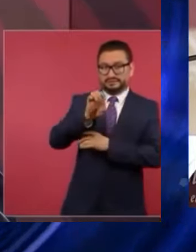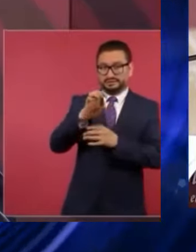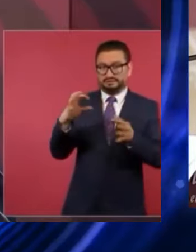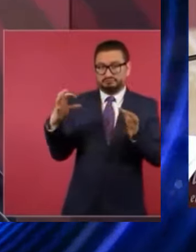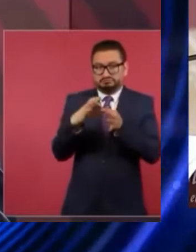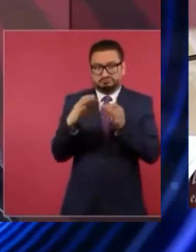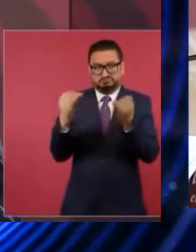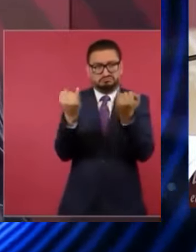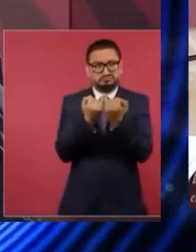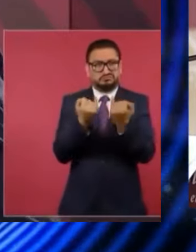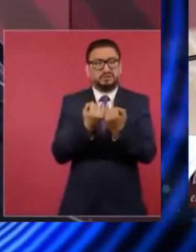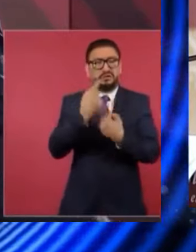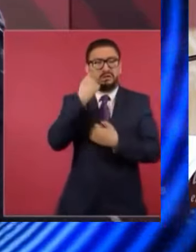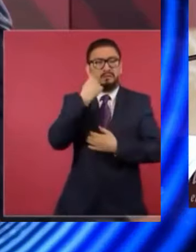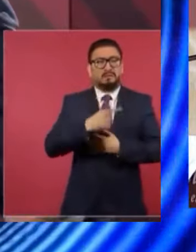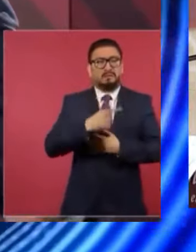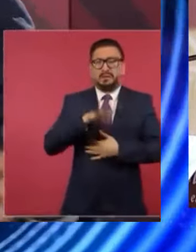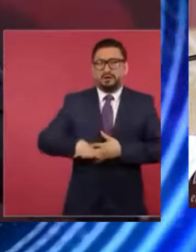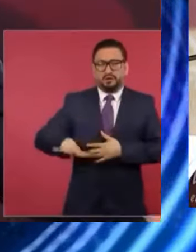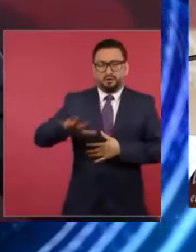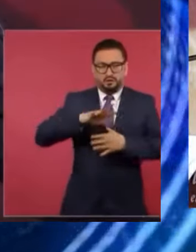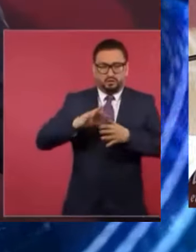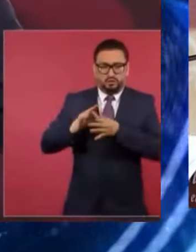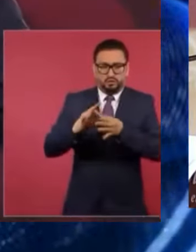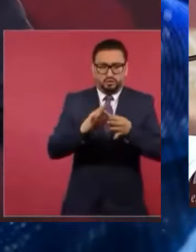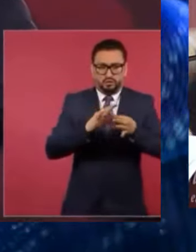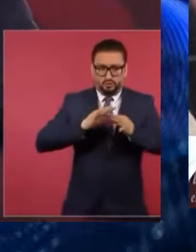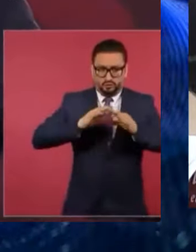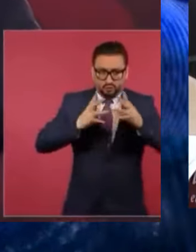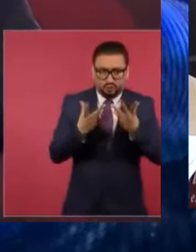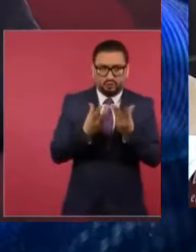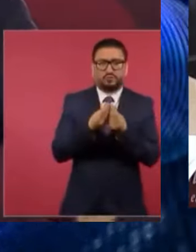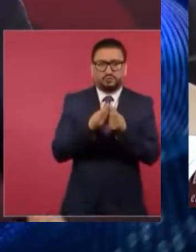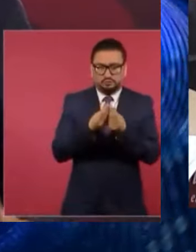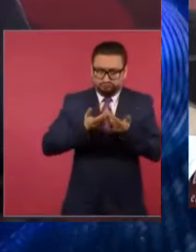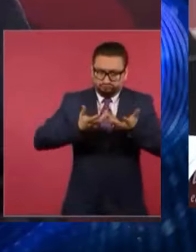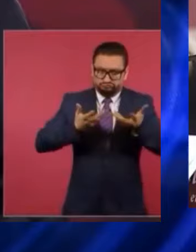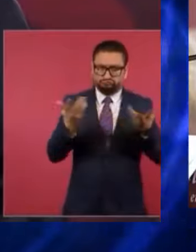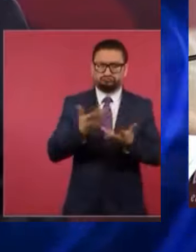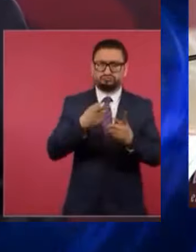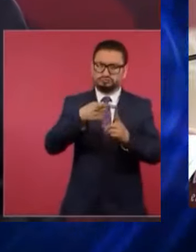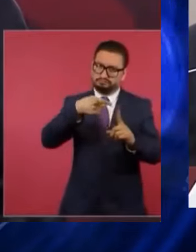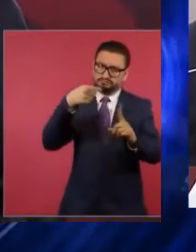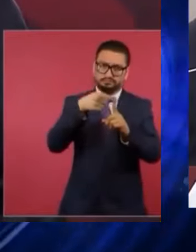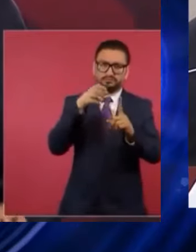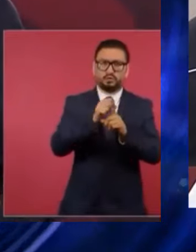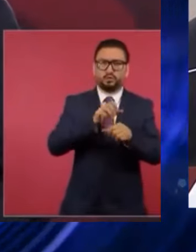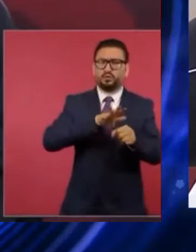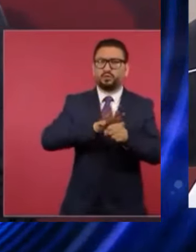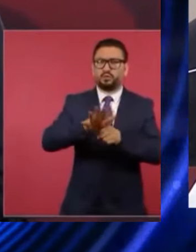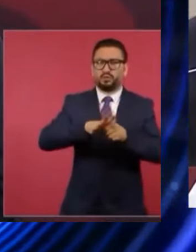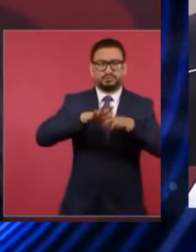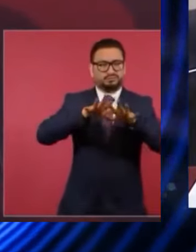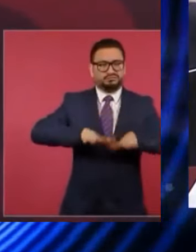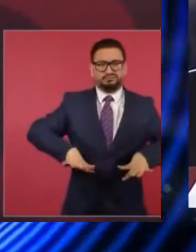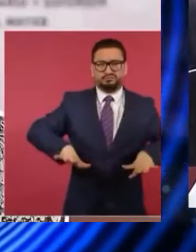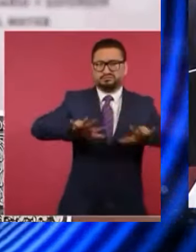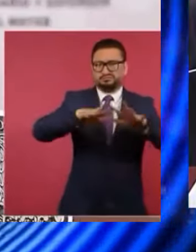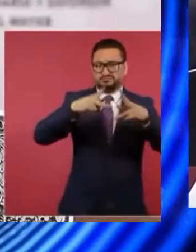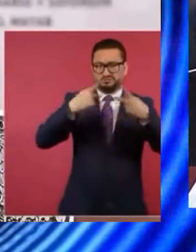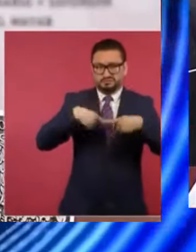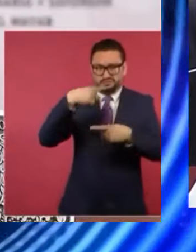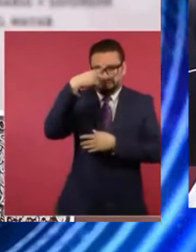para que todos juntos logremos que el pueblo